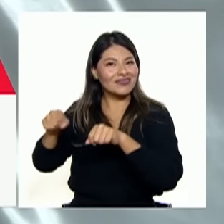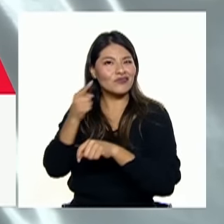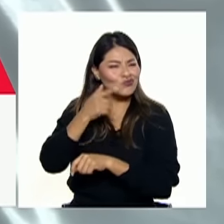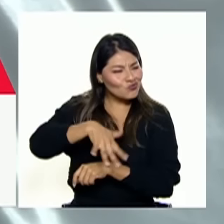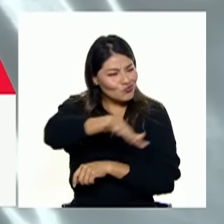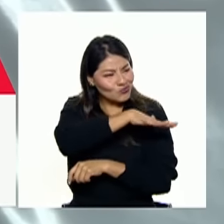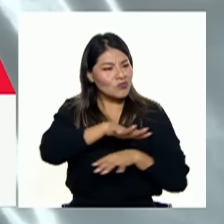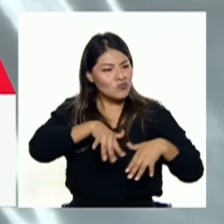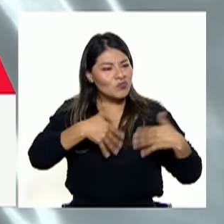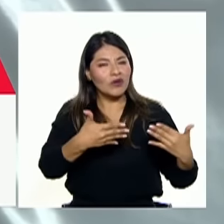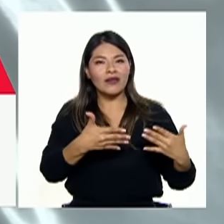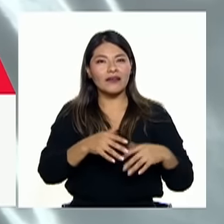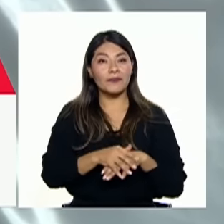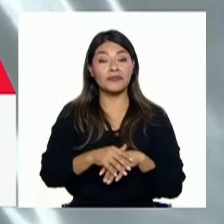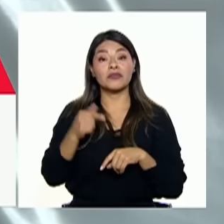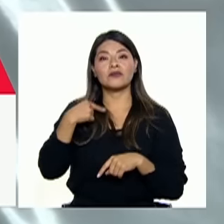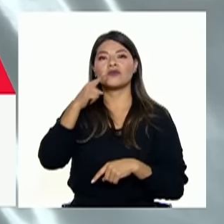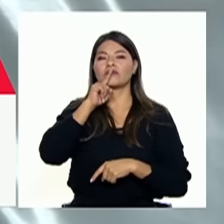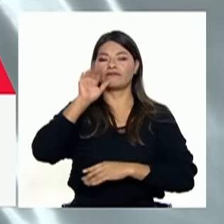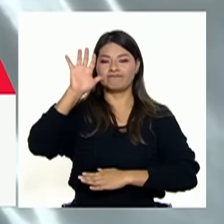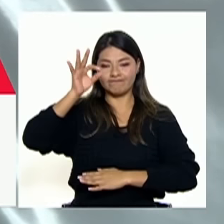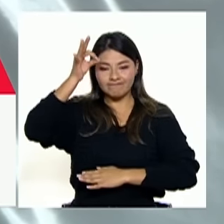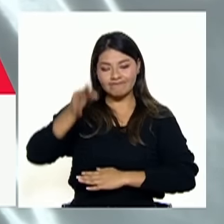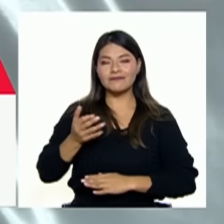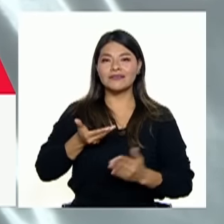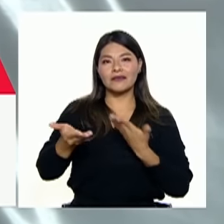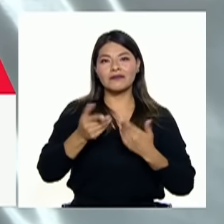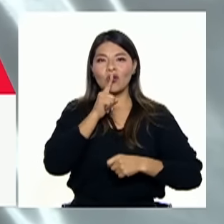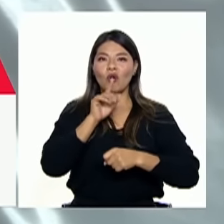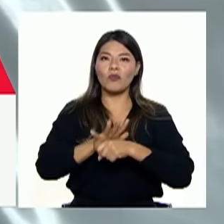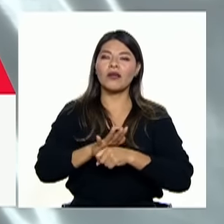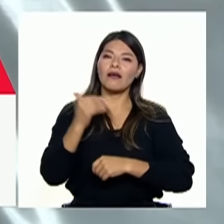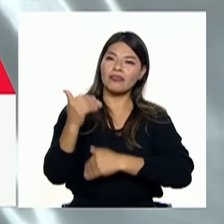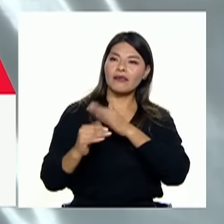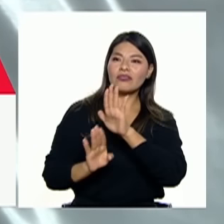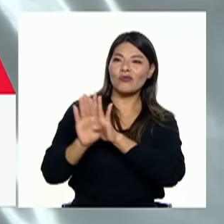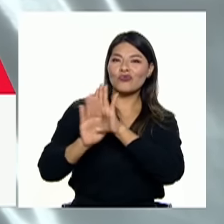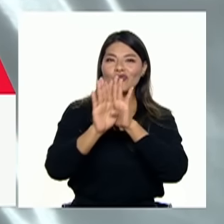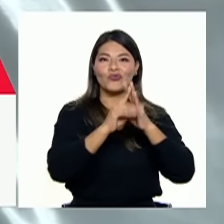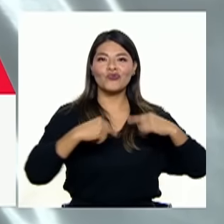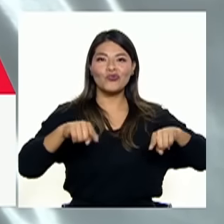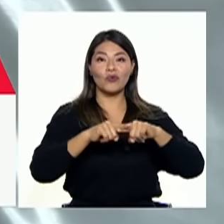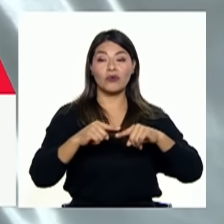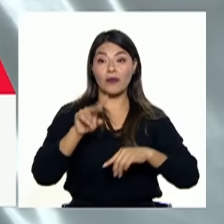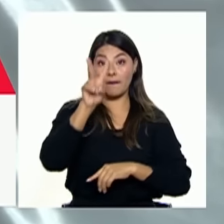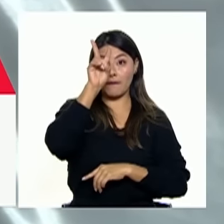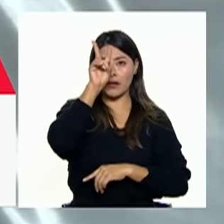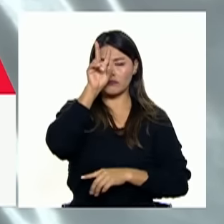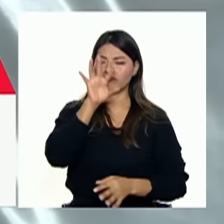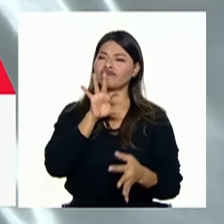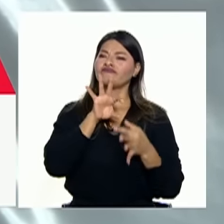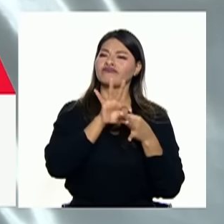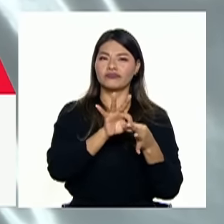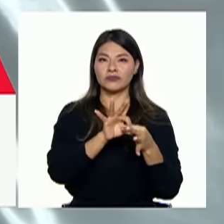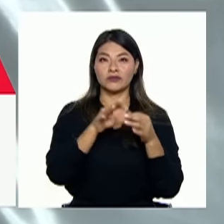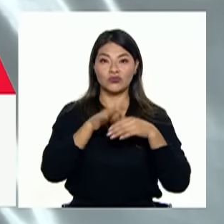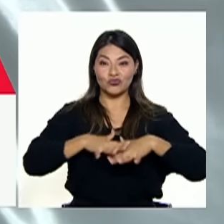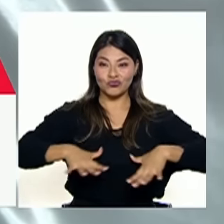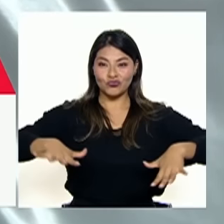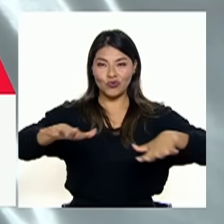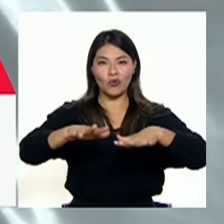Renuevo mi vocación de servicio y compromiso con el desarrollo de nuestro país desde un enfoque